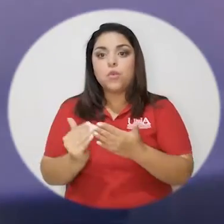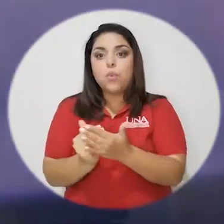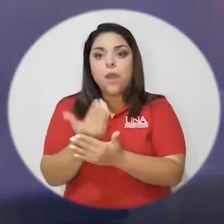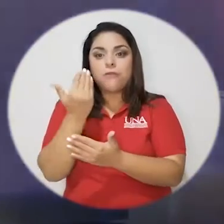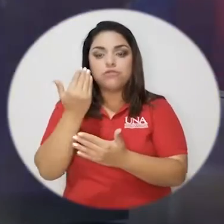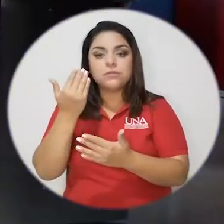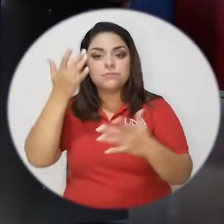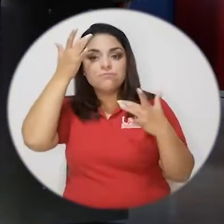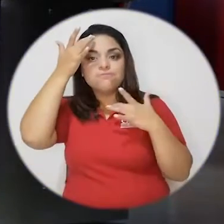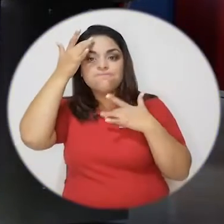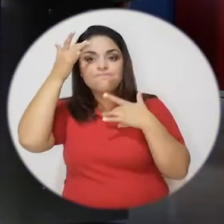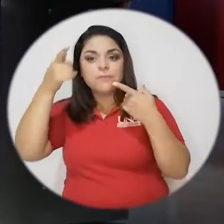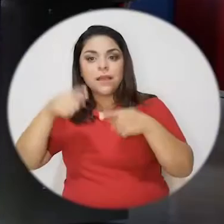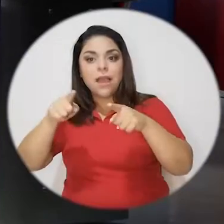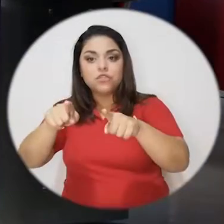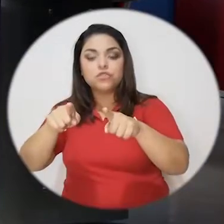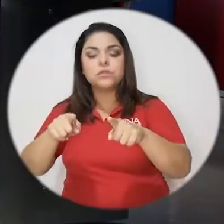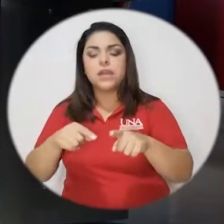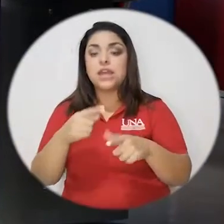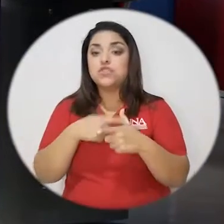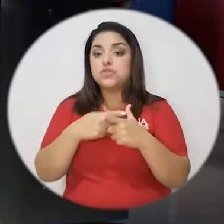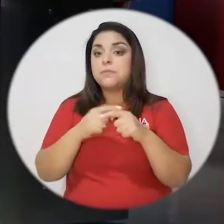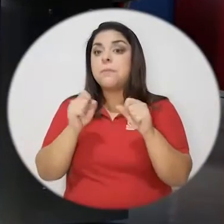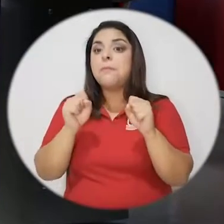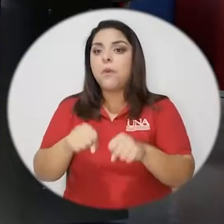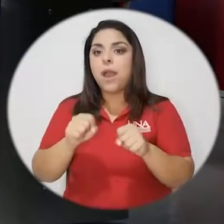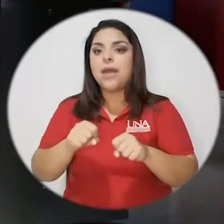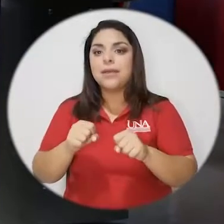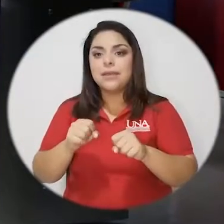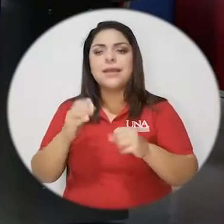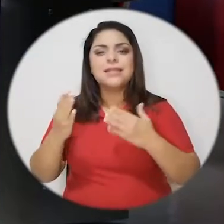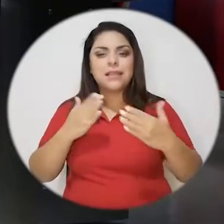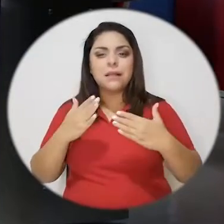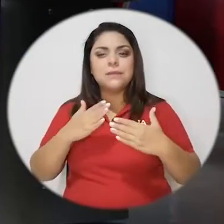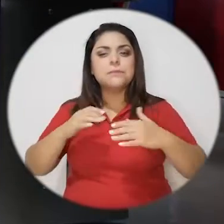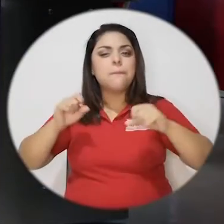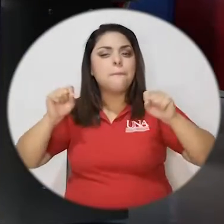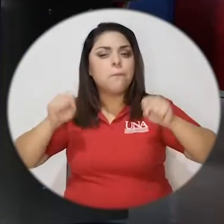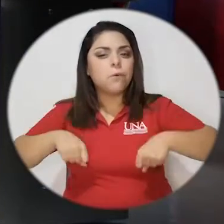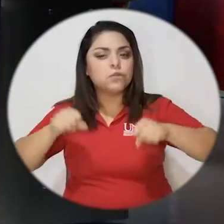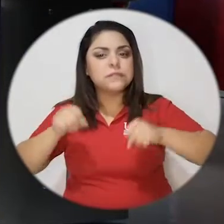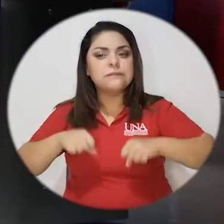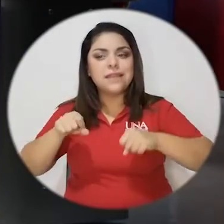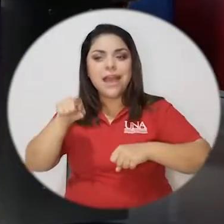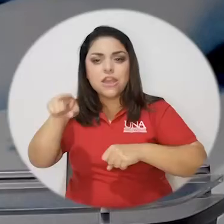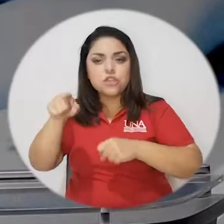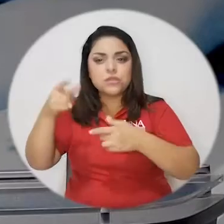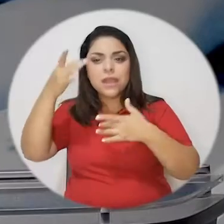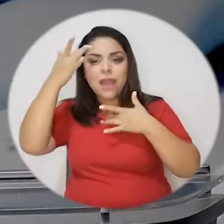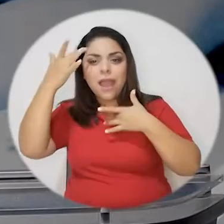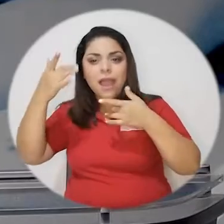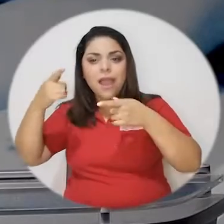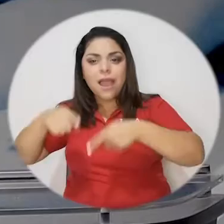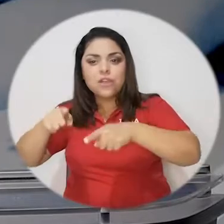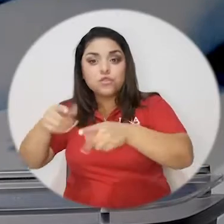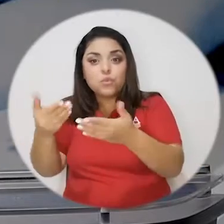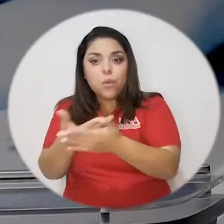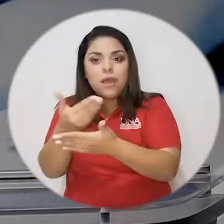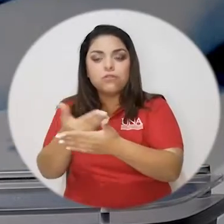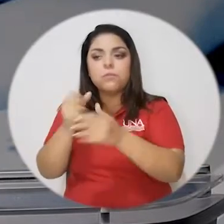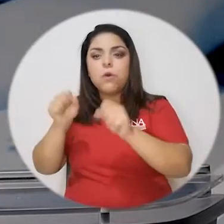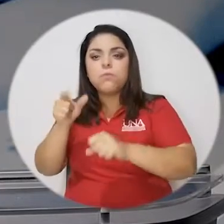casos, se está recuperando la posibilidad de darle seguimiento a esos casos que están